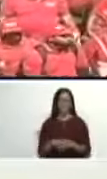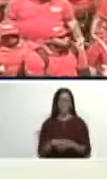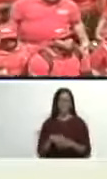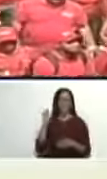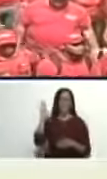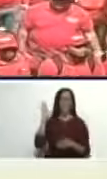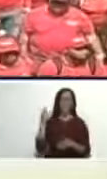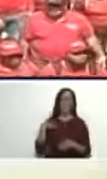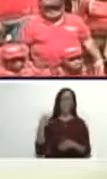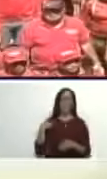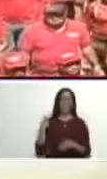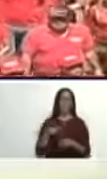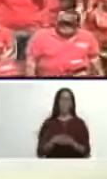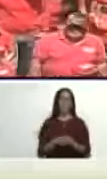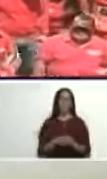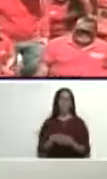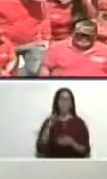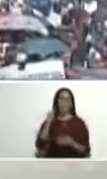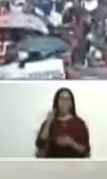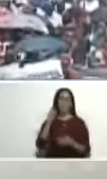Levanten la mano los que tienen Act.